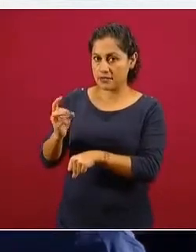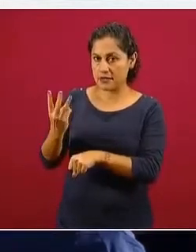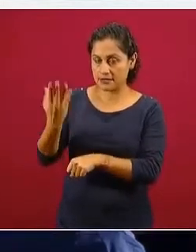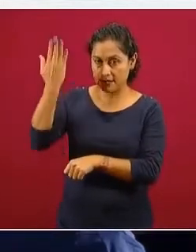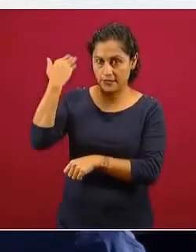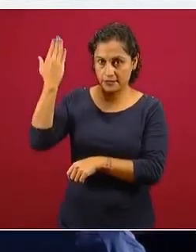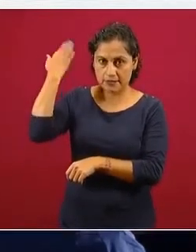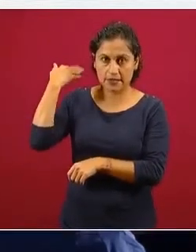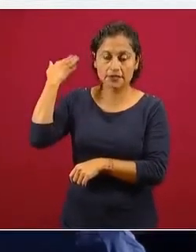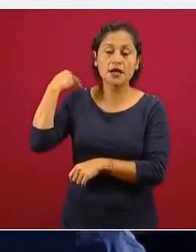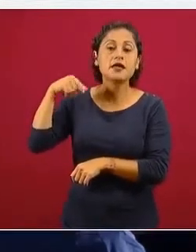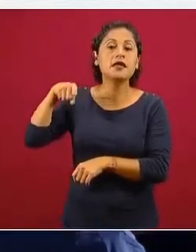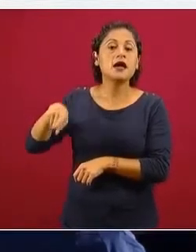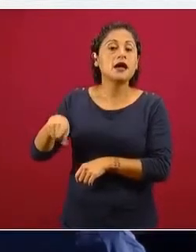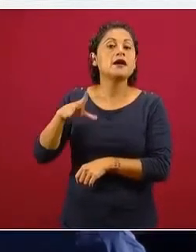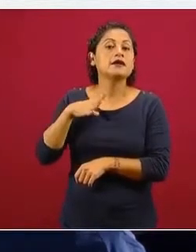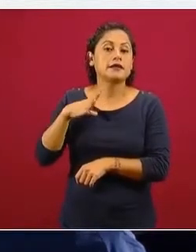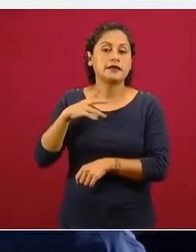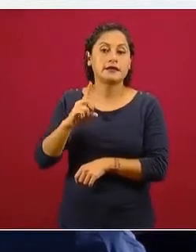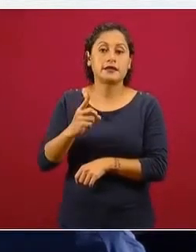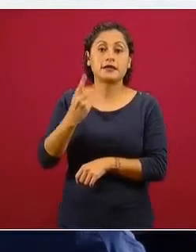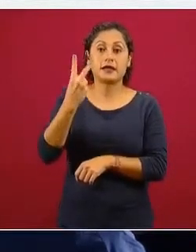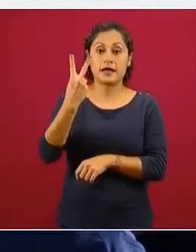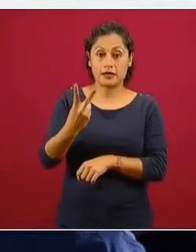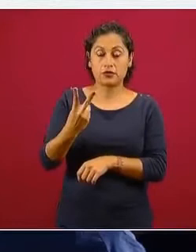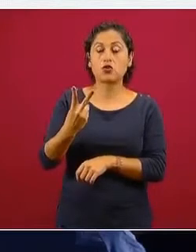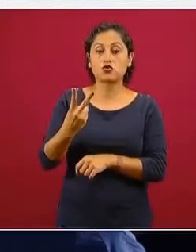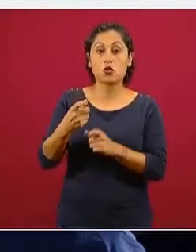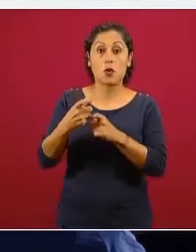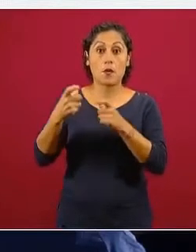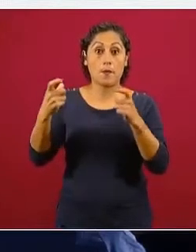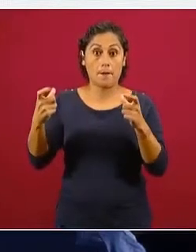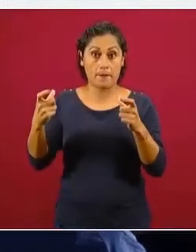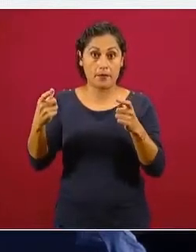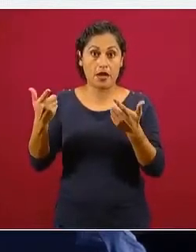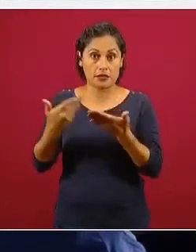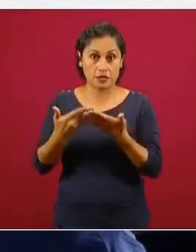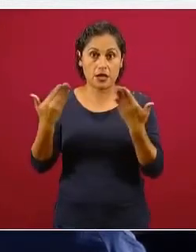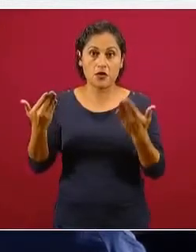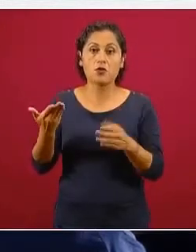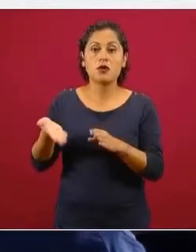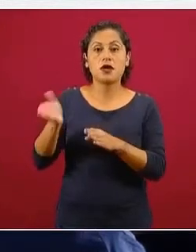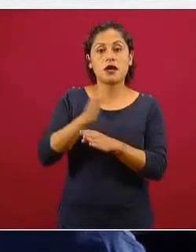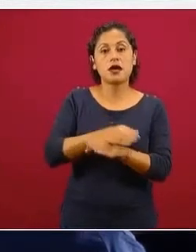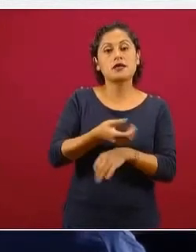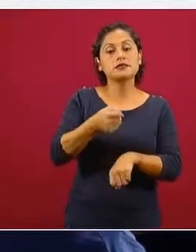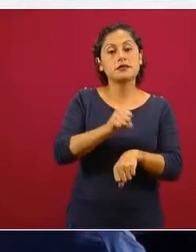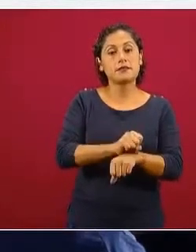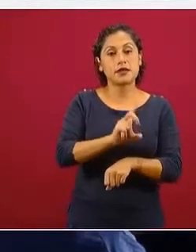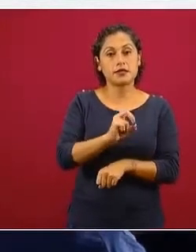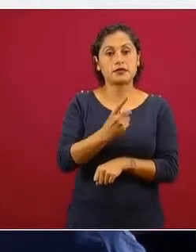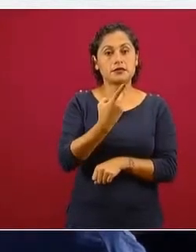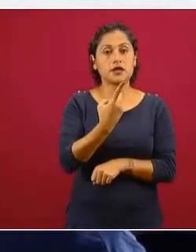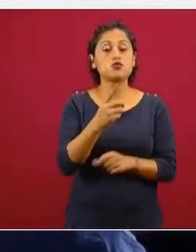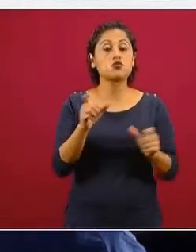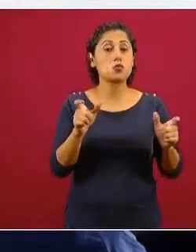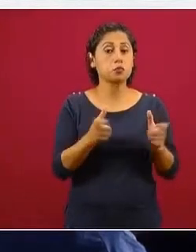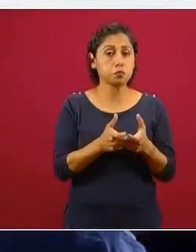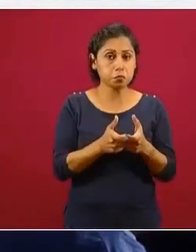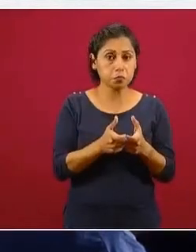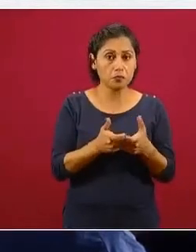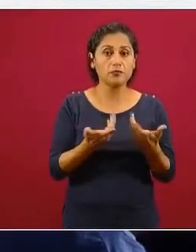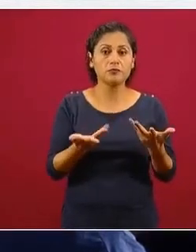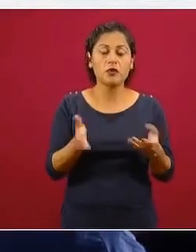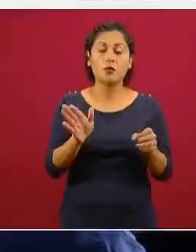semana 32, no así a la semana 31, ¿no? Lo cual en su momento pues nos